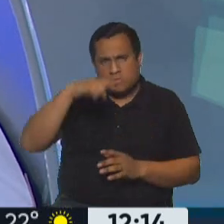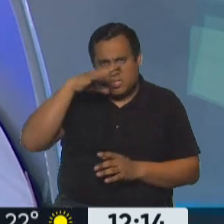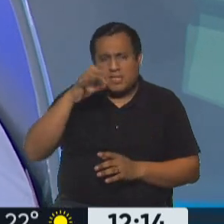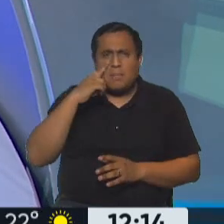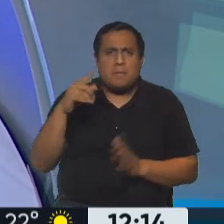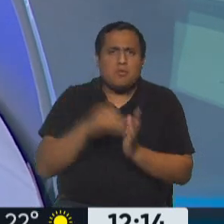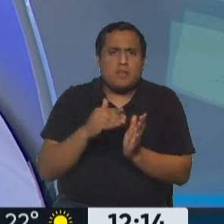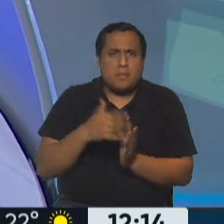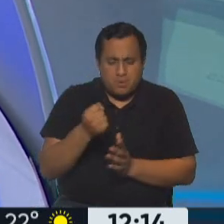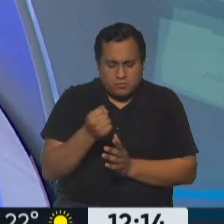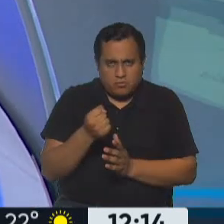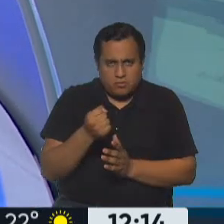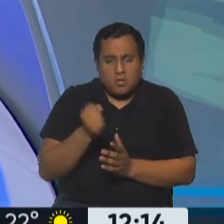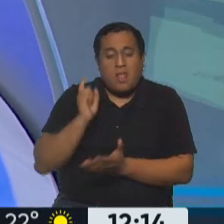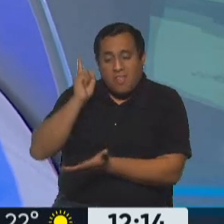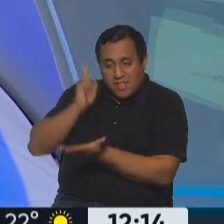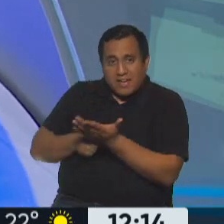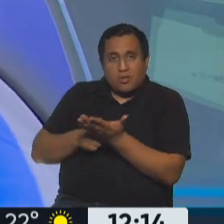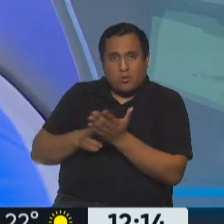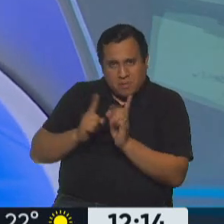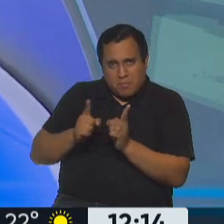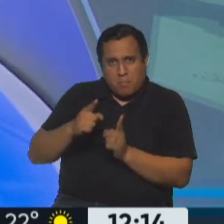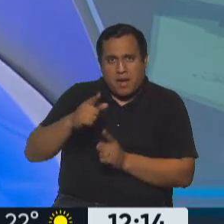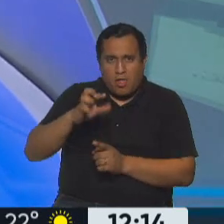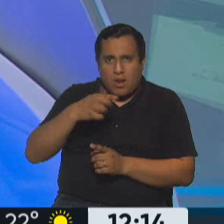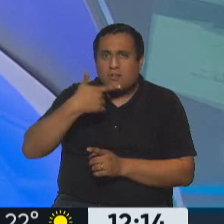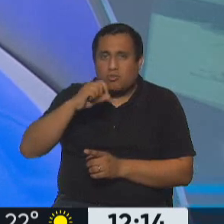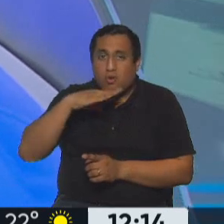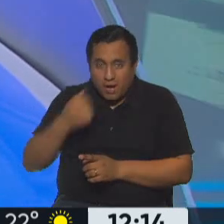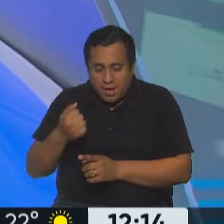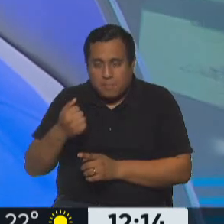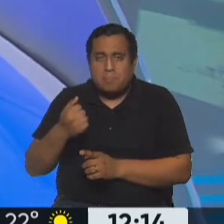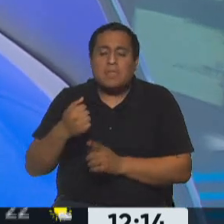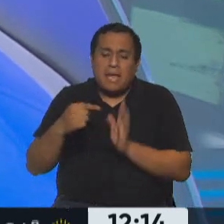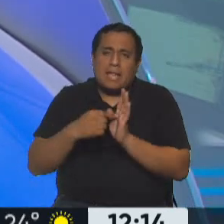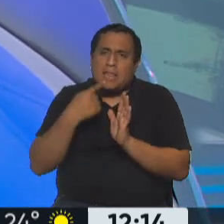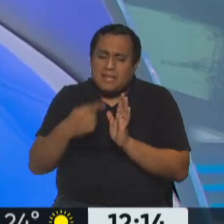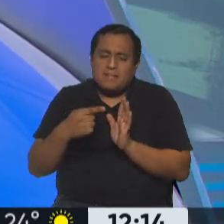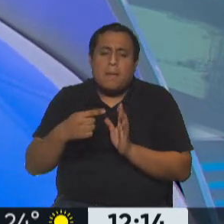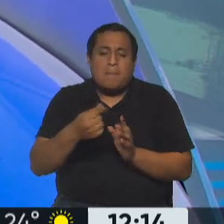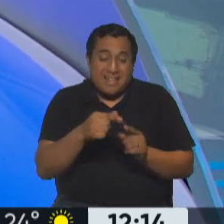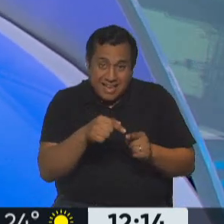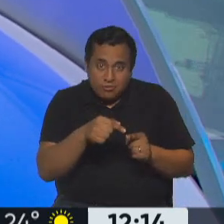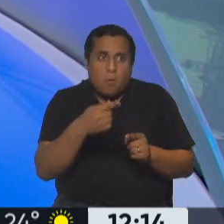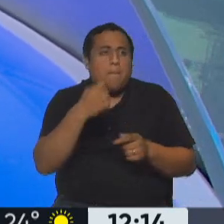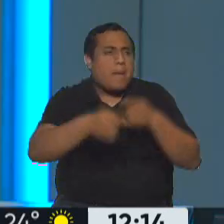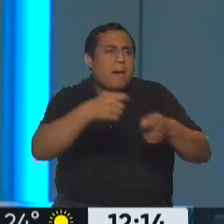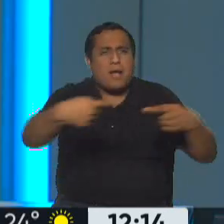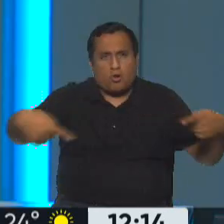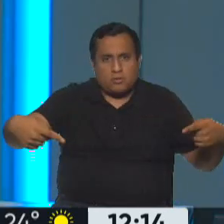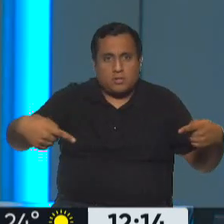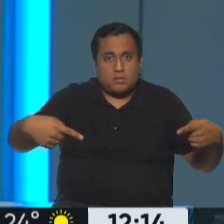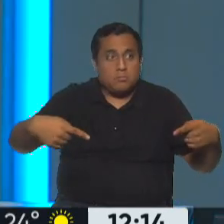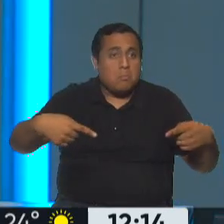mismo decreto por el cual se estableció el dólar soja establecía algunos destinos específicos de este dinero. Sí. Si le parece,